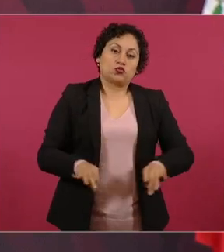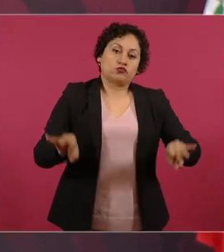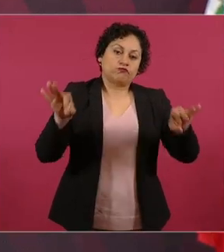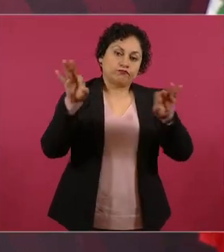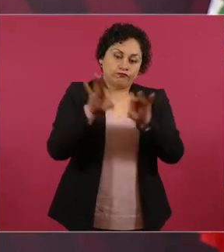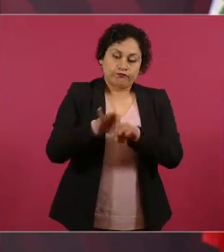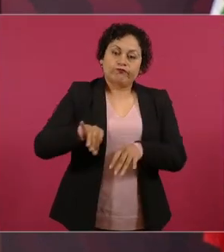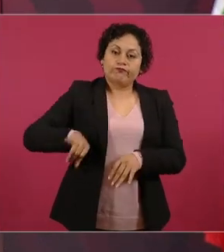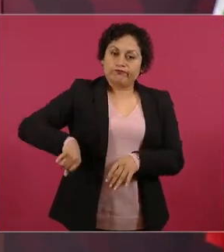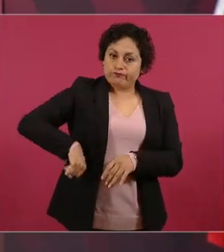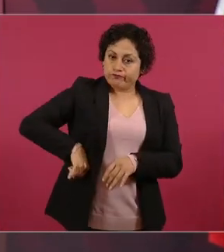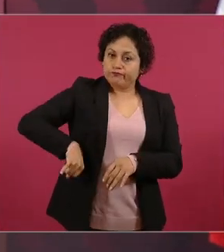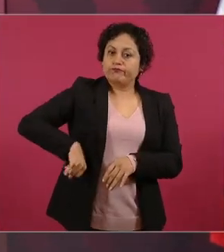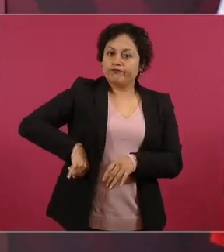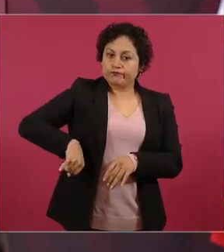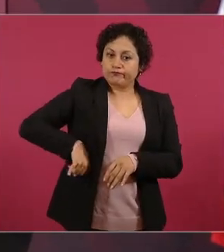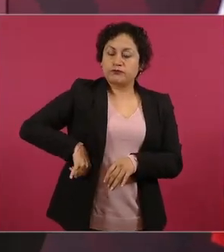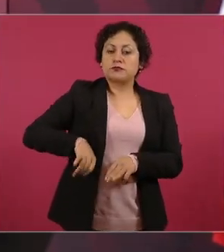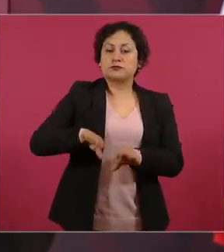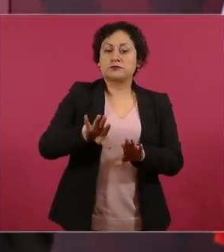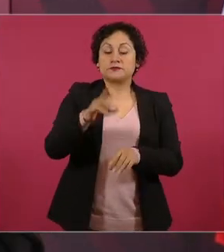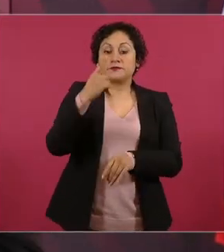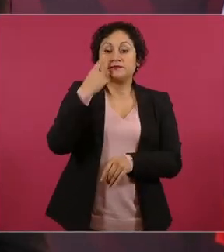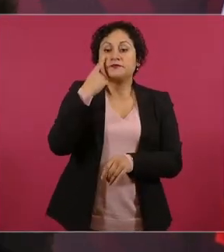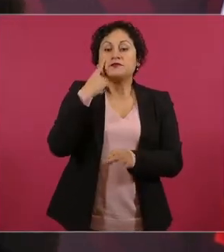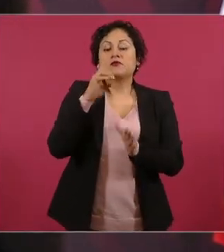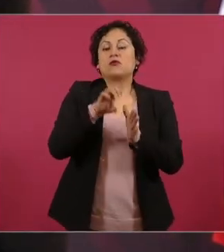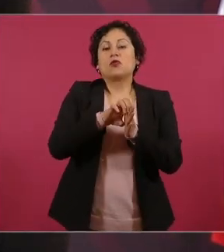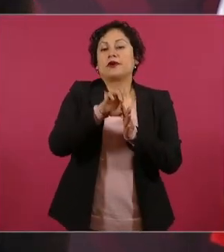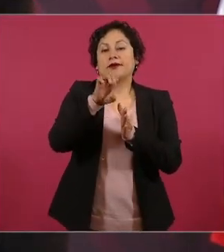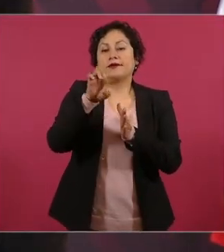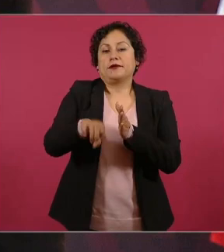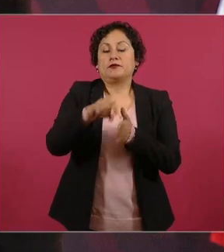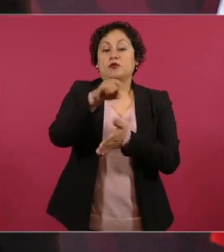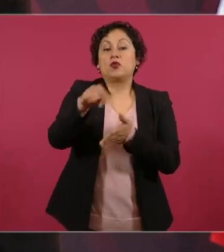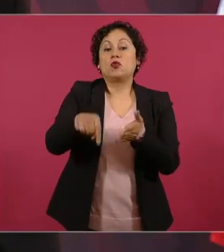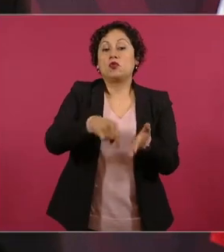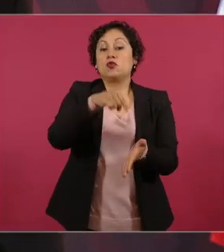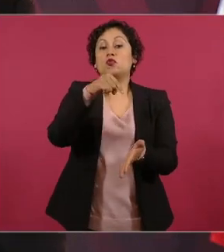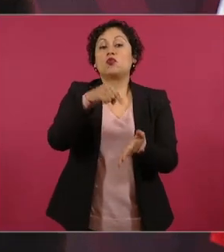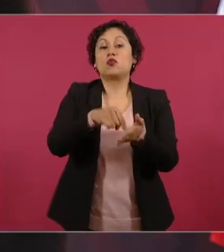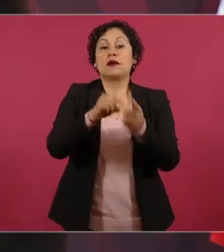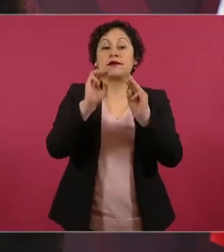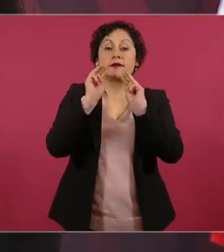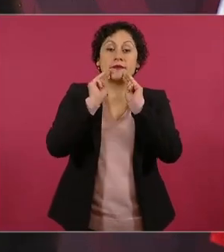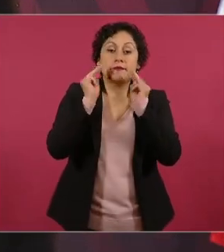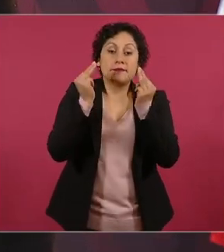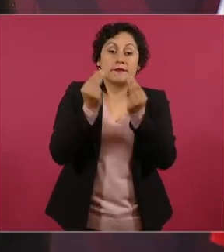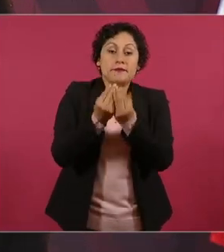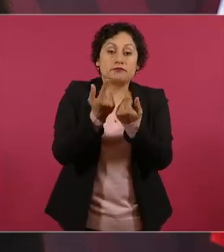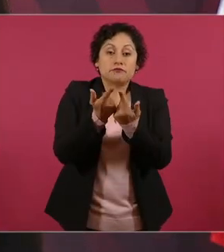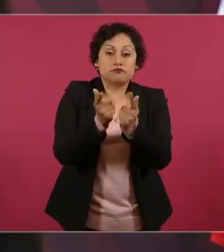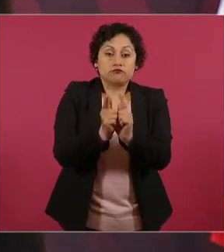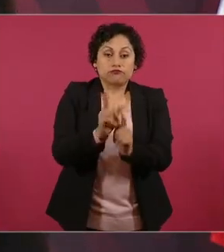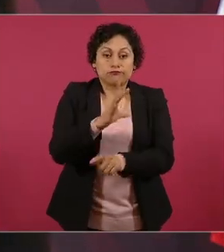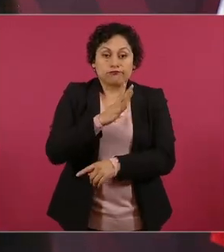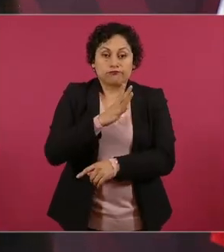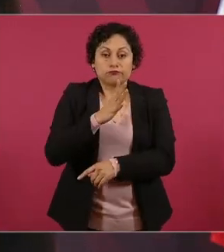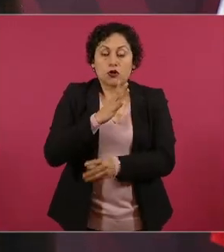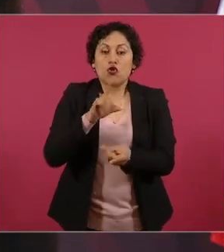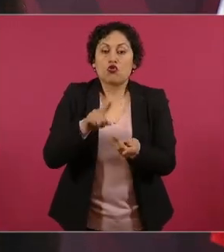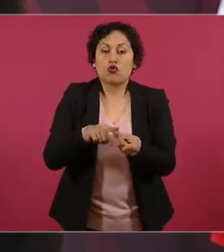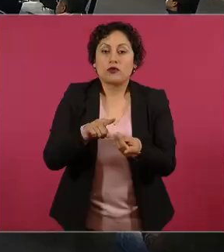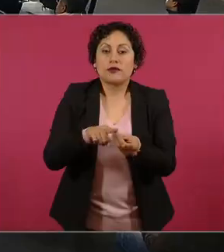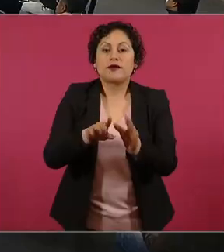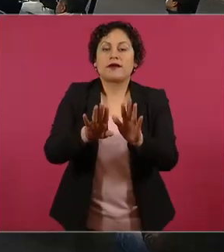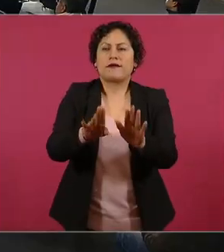cómo donde están los carteles, que Jalisco, Nueva